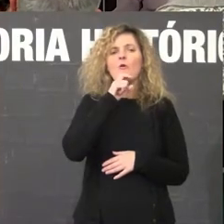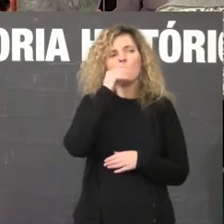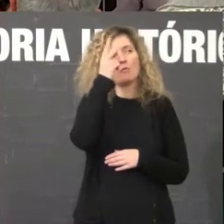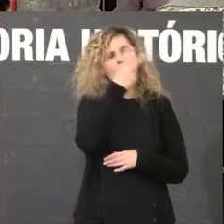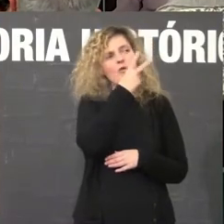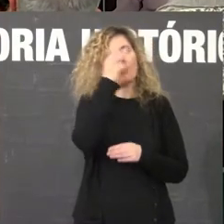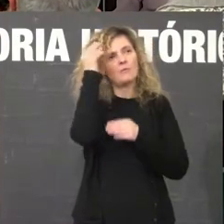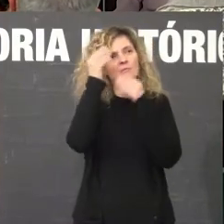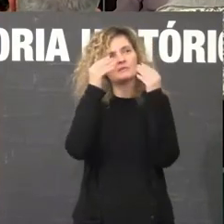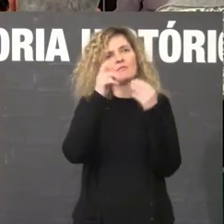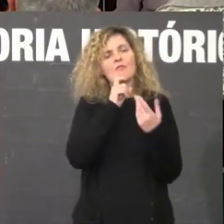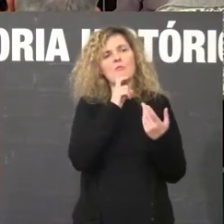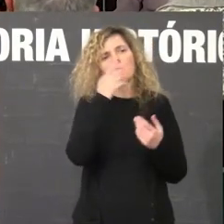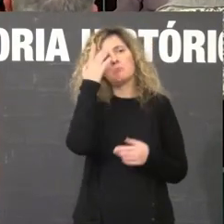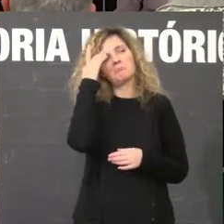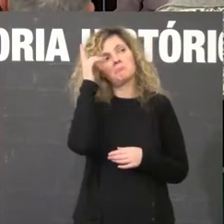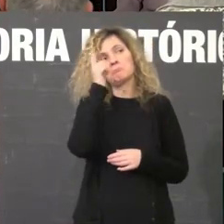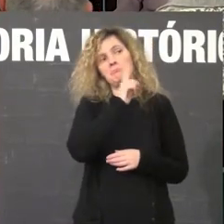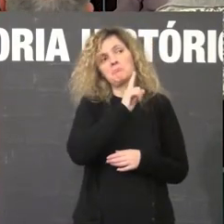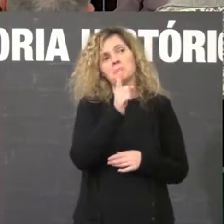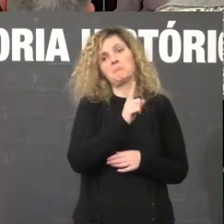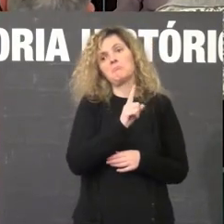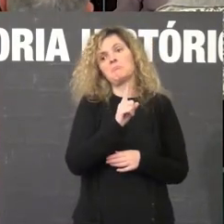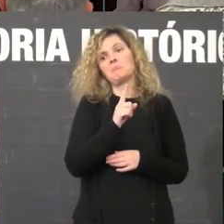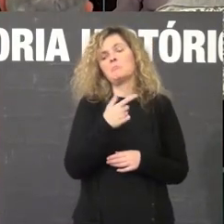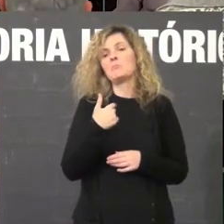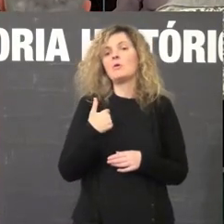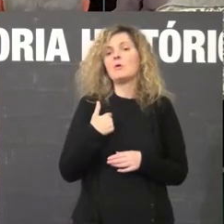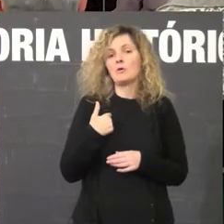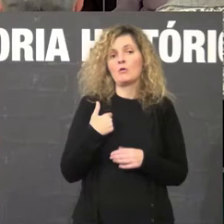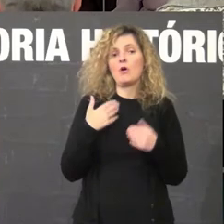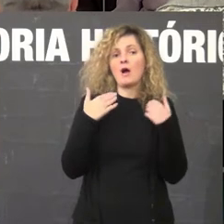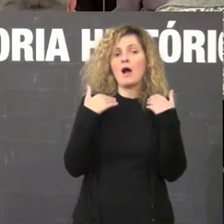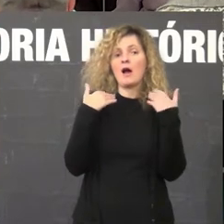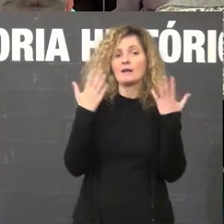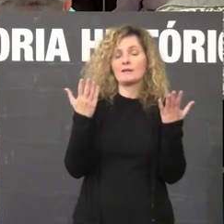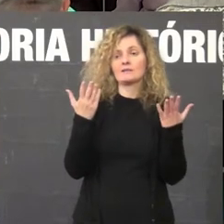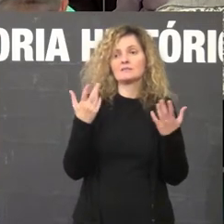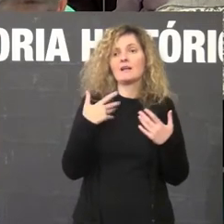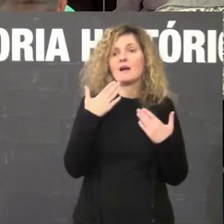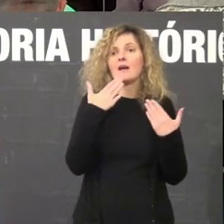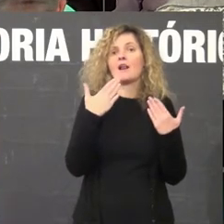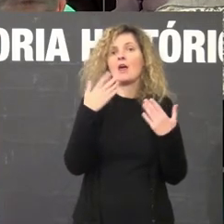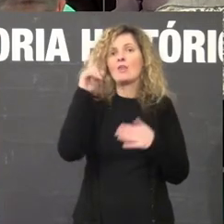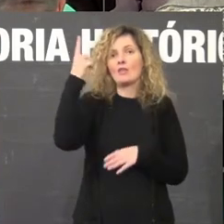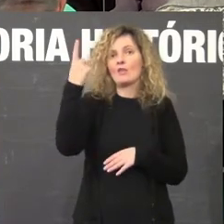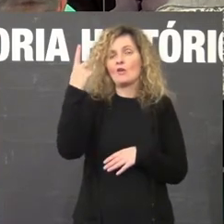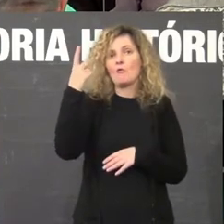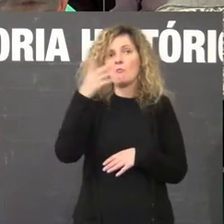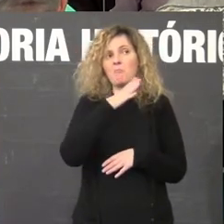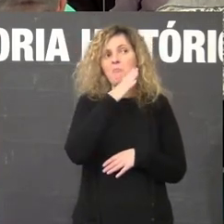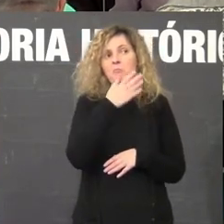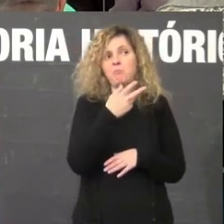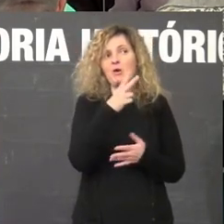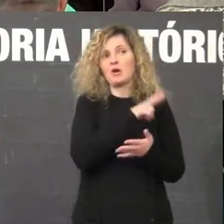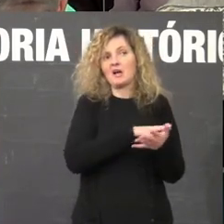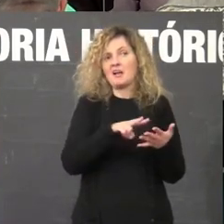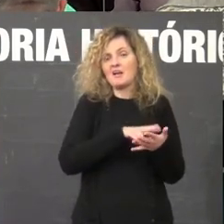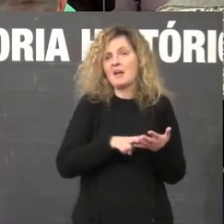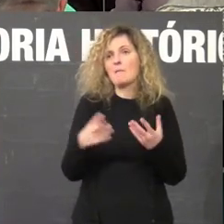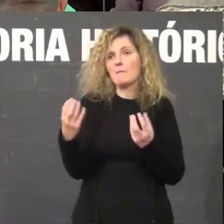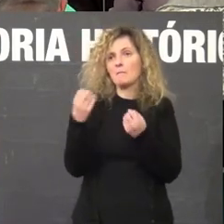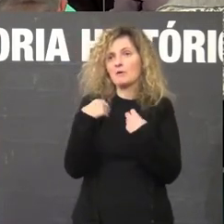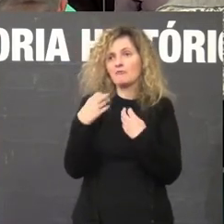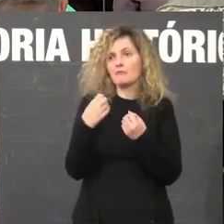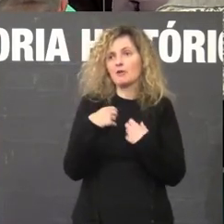pais realmente. Eu non o sabía. Eu se son anarquista, grazas a Deus, é porque leín e porque me